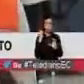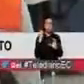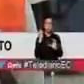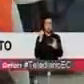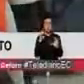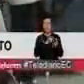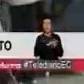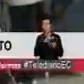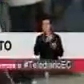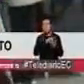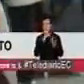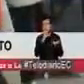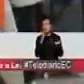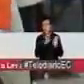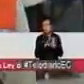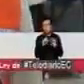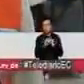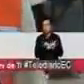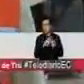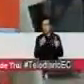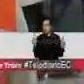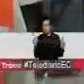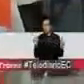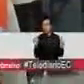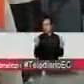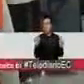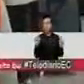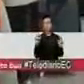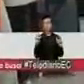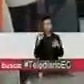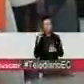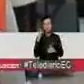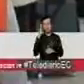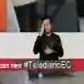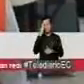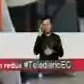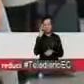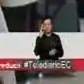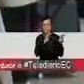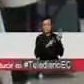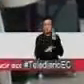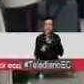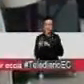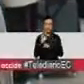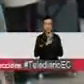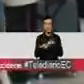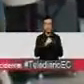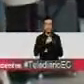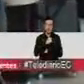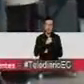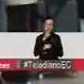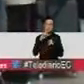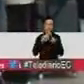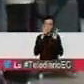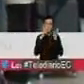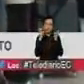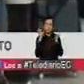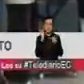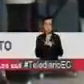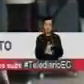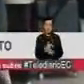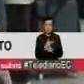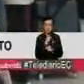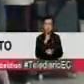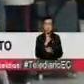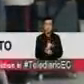ninguna aerolínea ha querido cancelar estos vuelos simplemente porque sí, sino porque simplemente han evaluado la situación en sus casas matrices, están tratando de proteger también